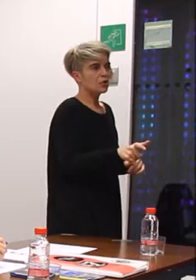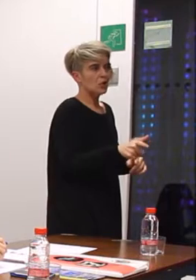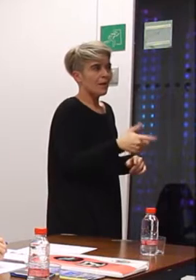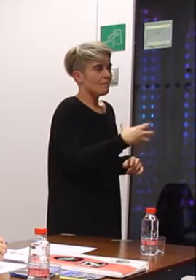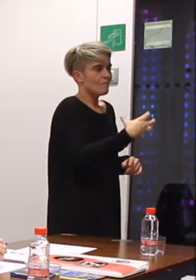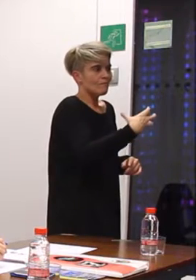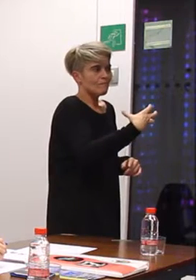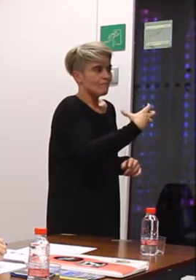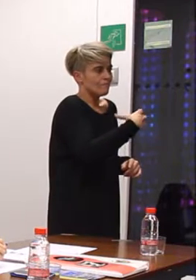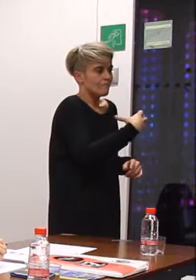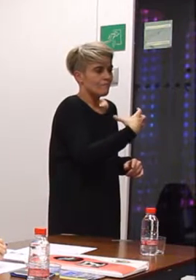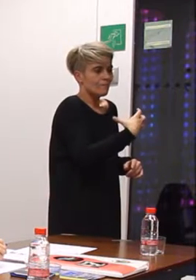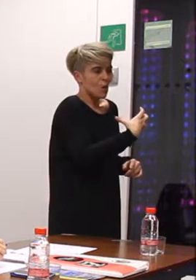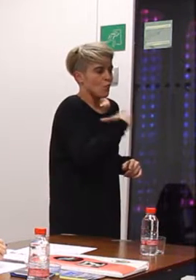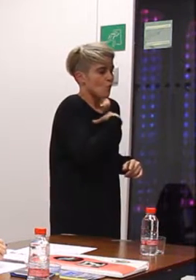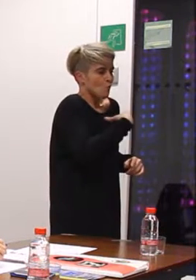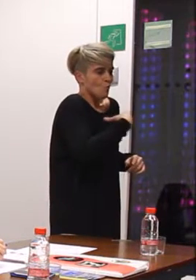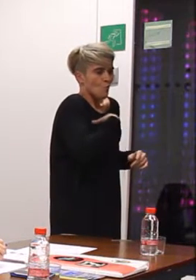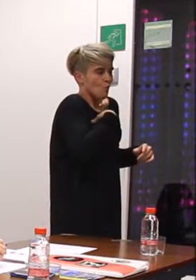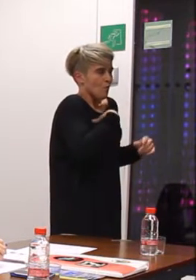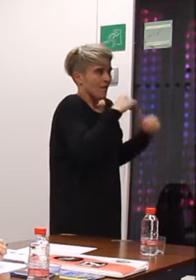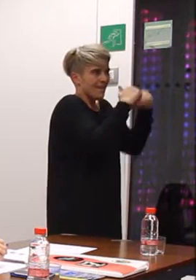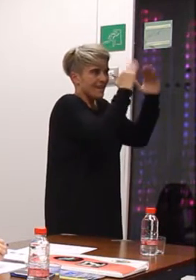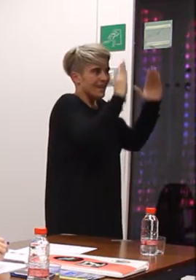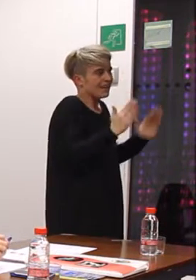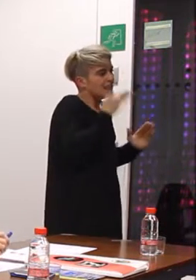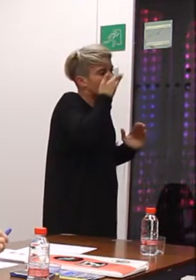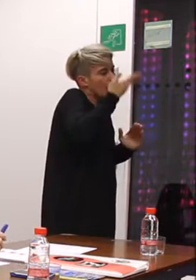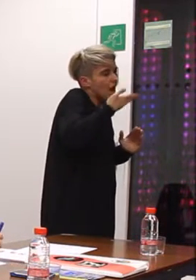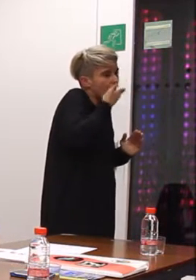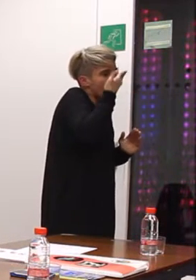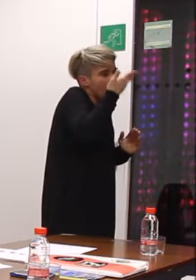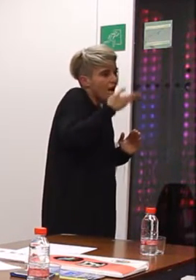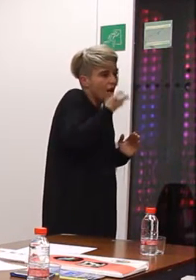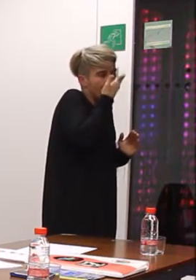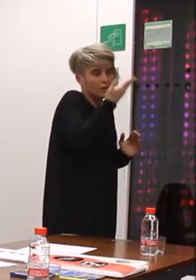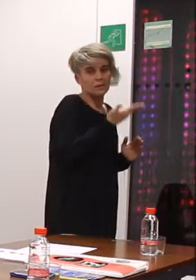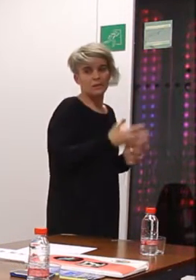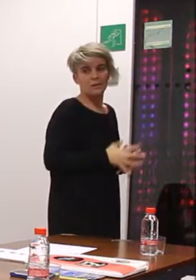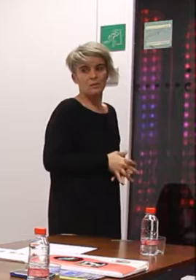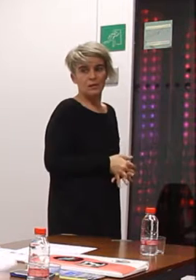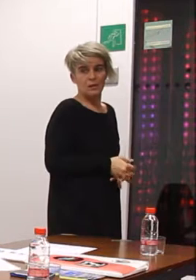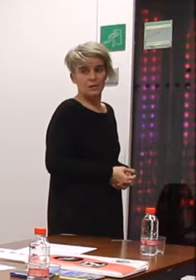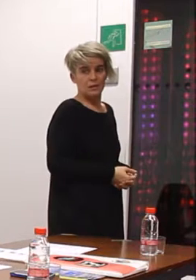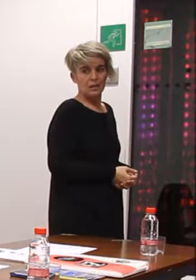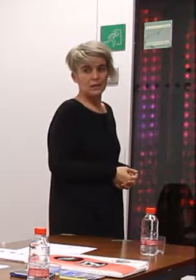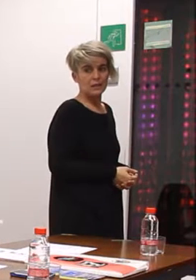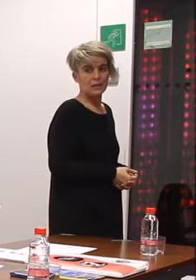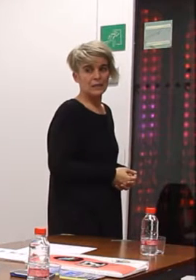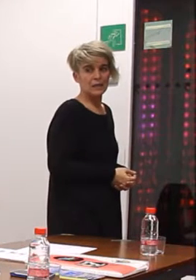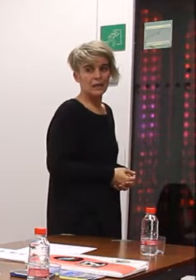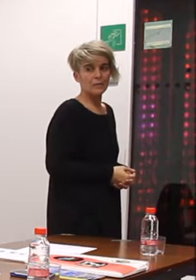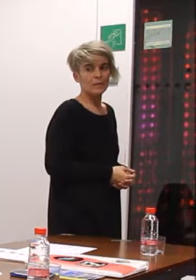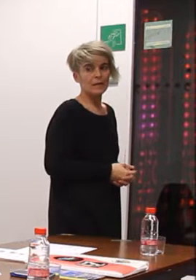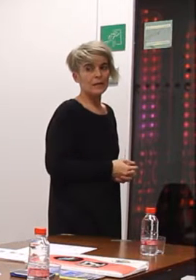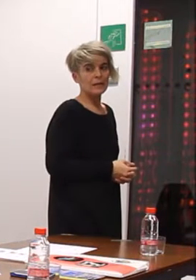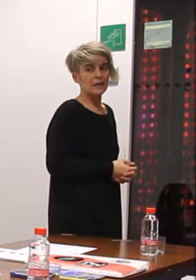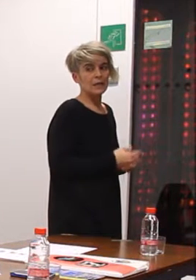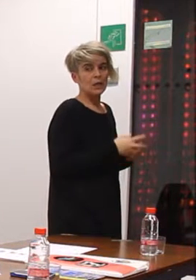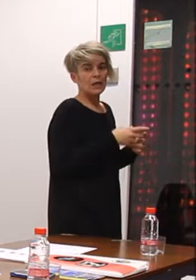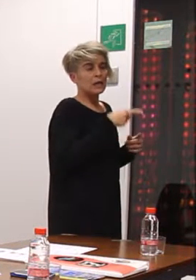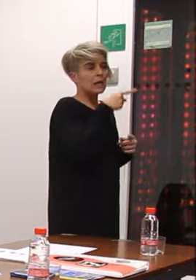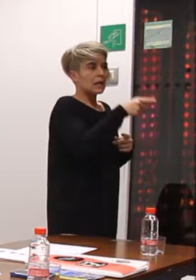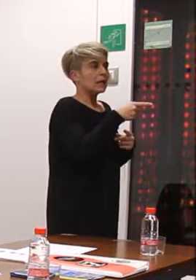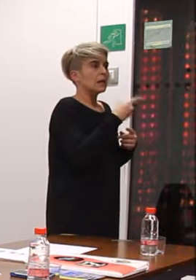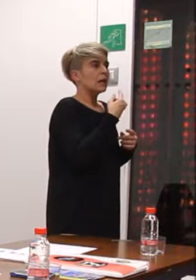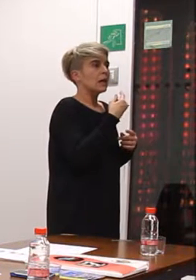para poder calefaccionar la casa en invierno. Y luego también contabiliza esta tasa AROPE a la